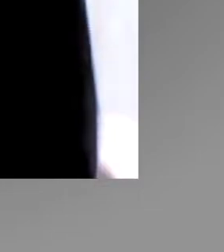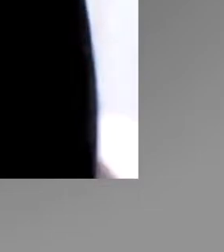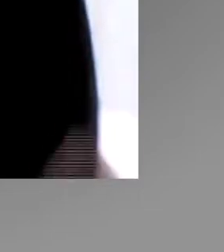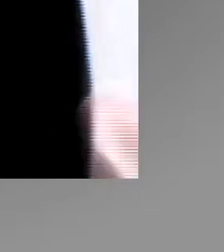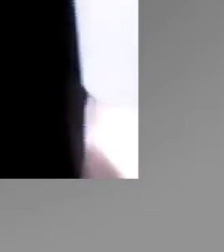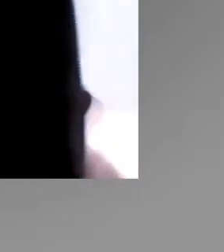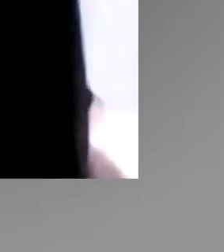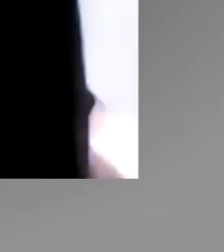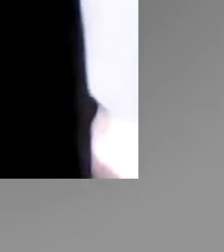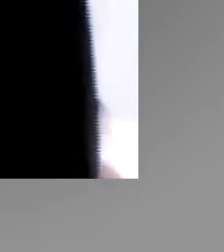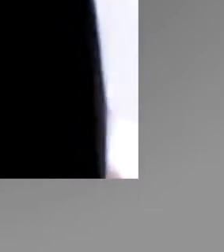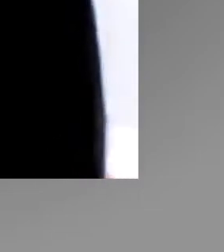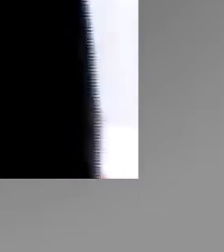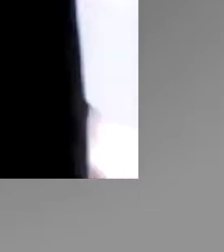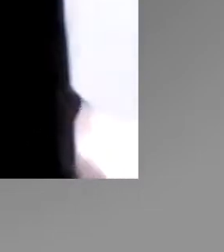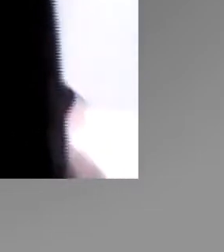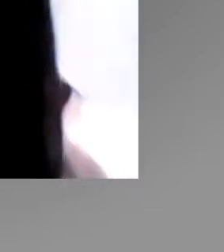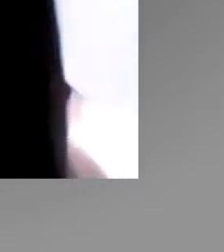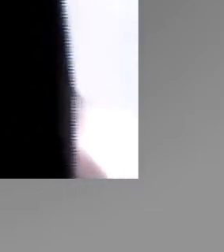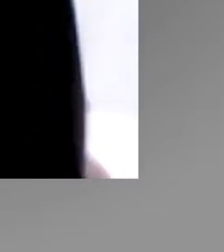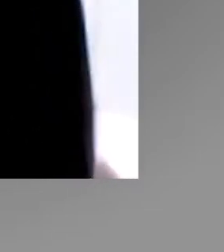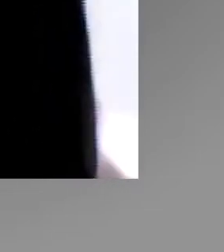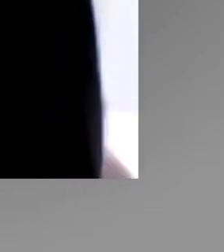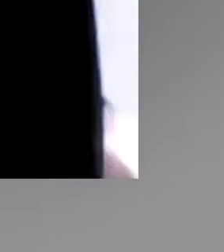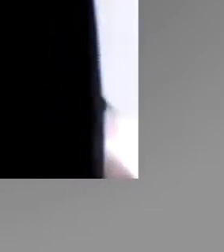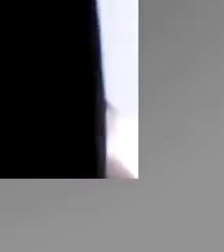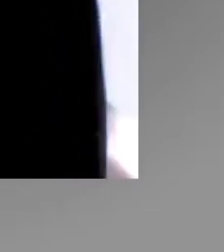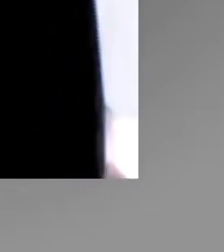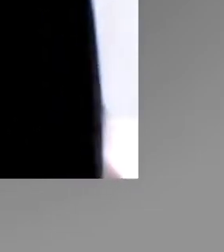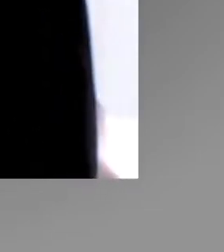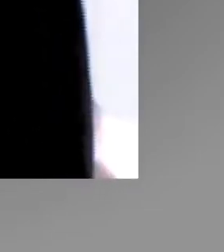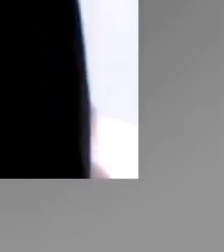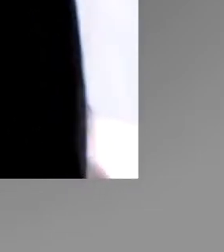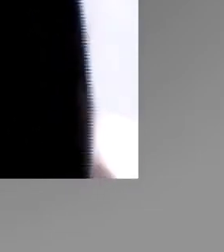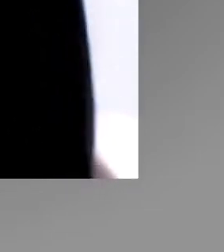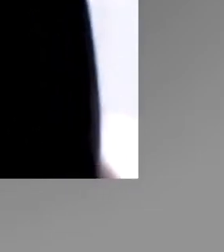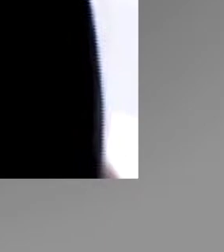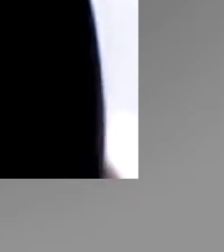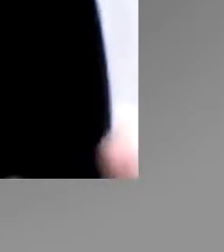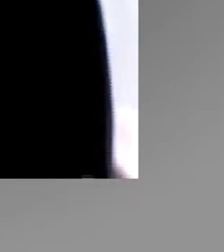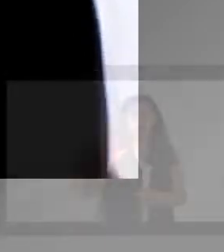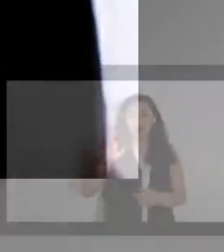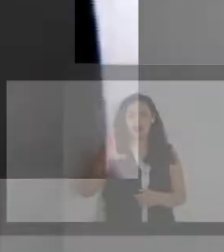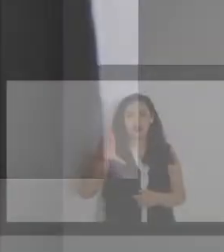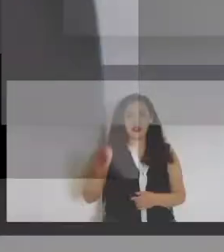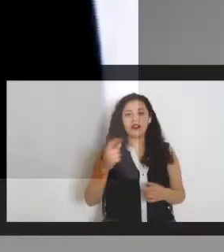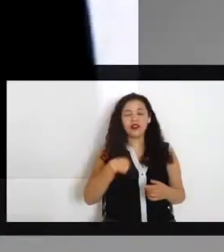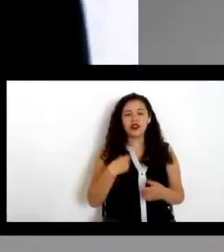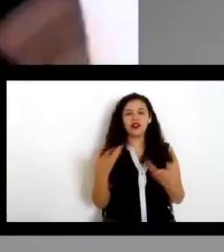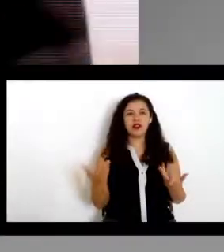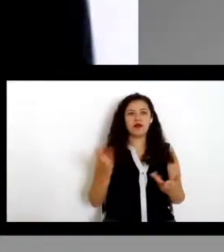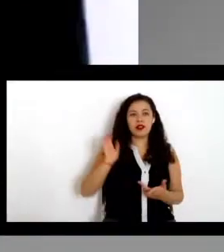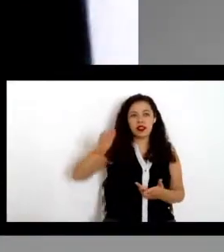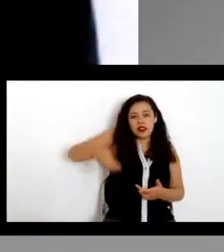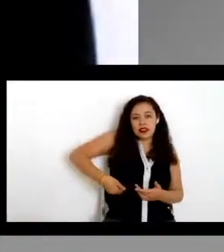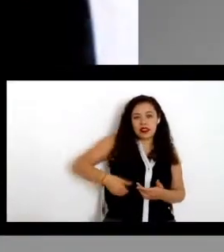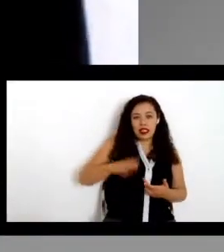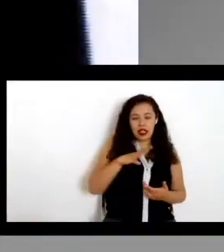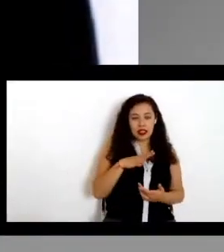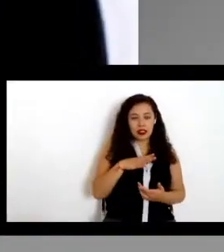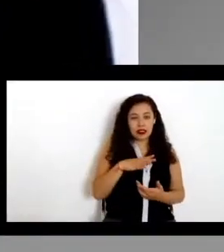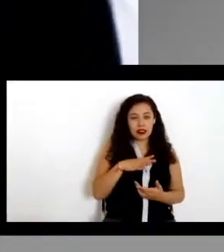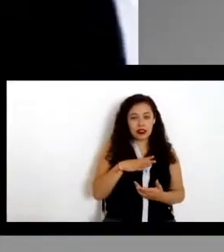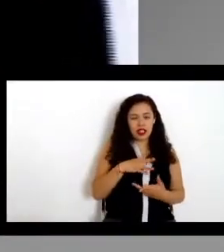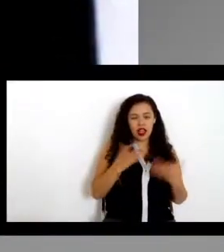universidad en mi alma mater, la Ibero, porque no solamente tuve en ese momento de mi accidente, pues un gran